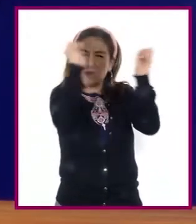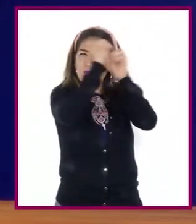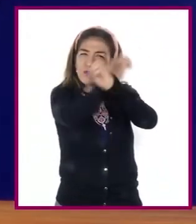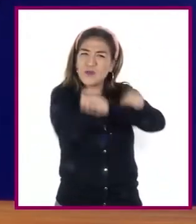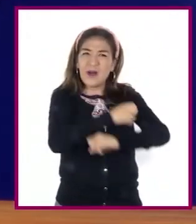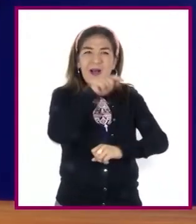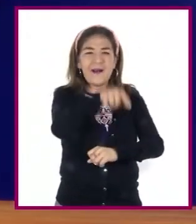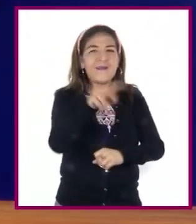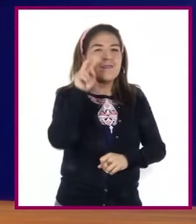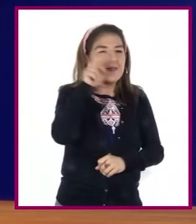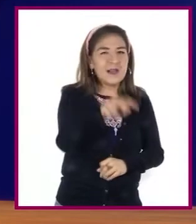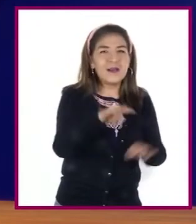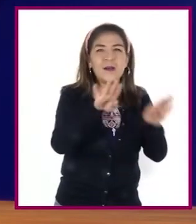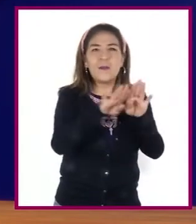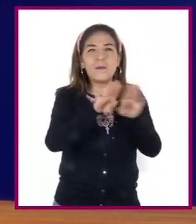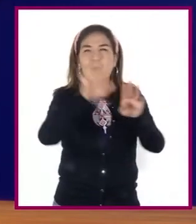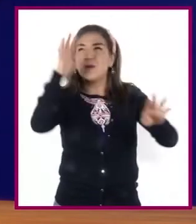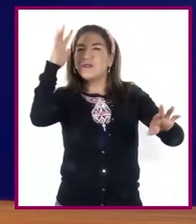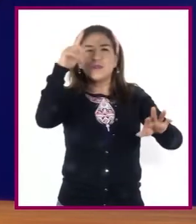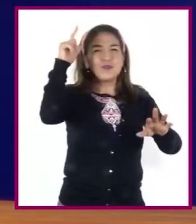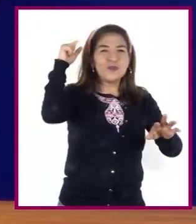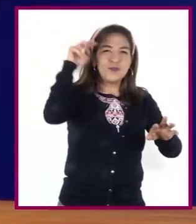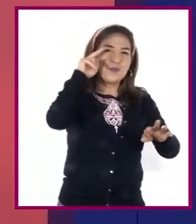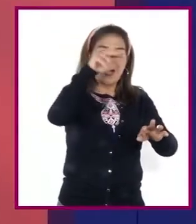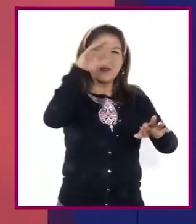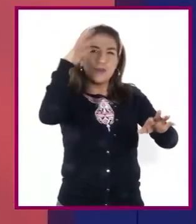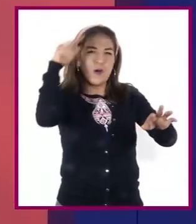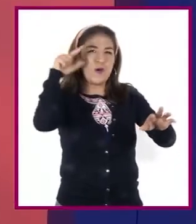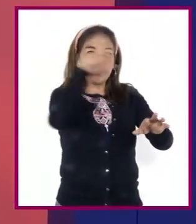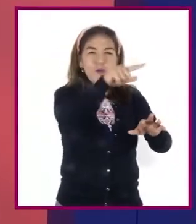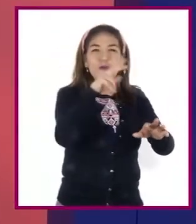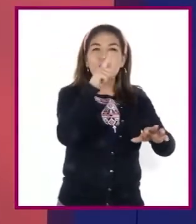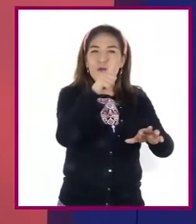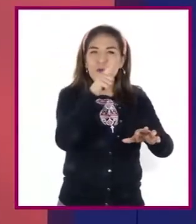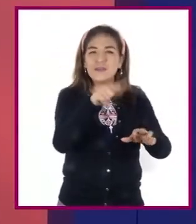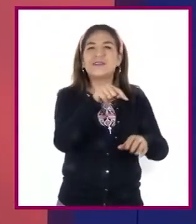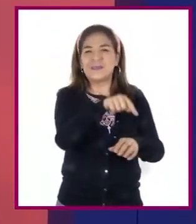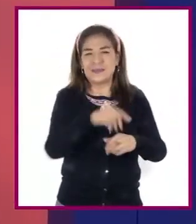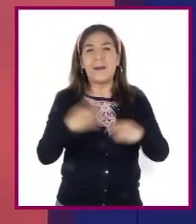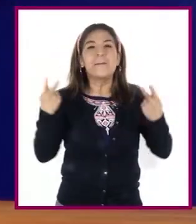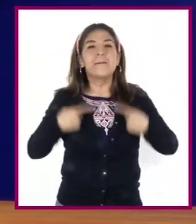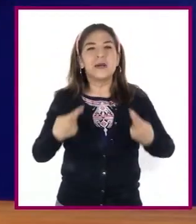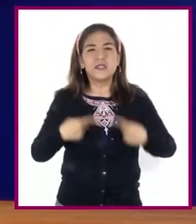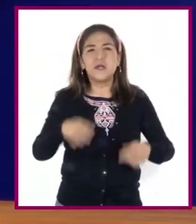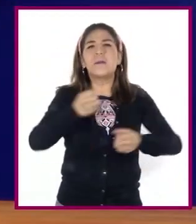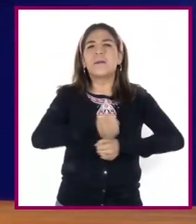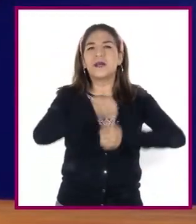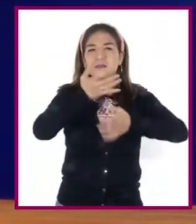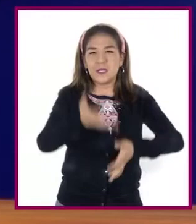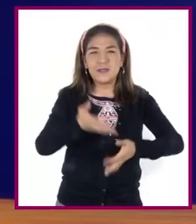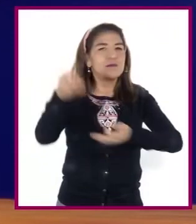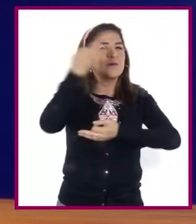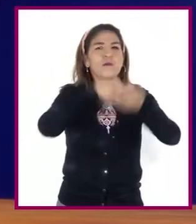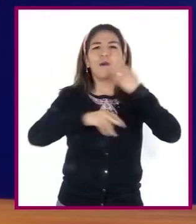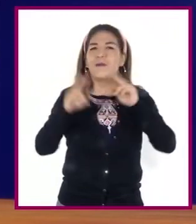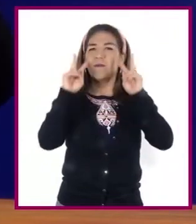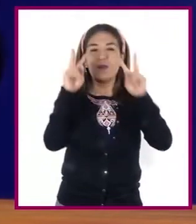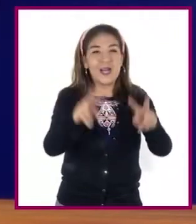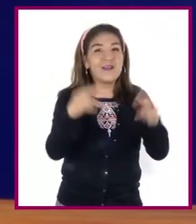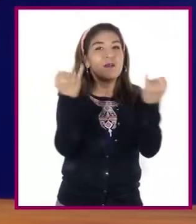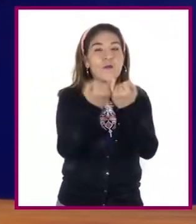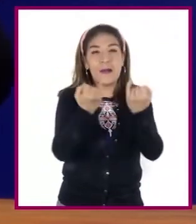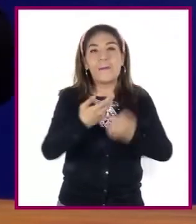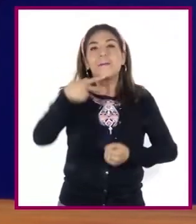se ven lustrosas al sol. Las y los poetas, como ya dijimos, ven lo que vemos todos, pero